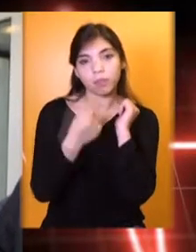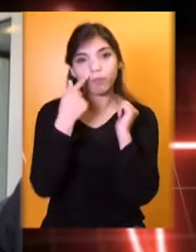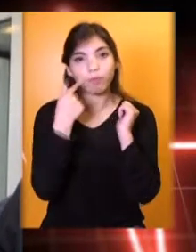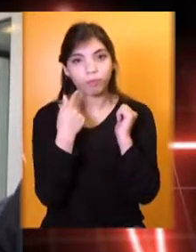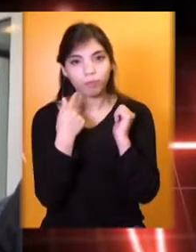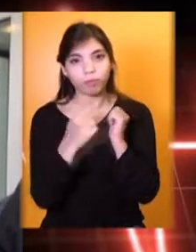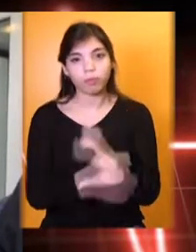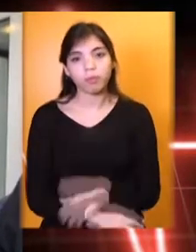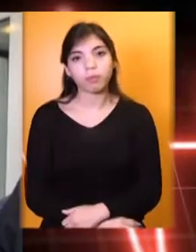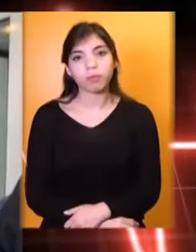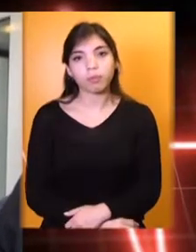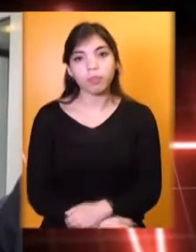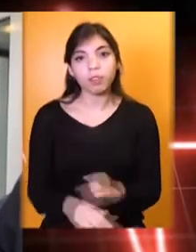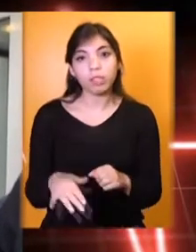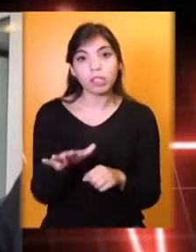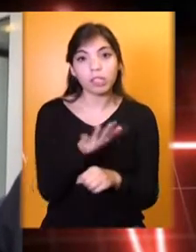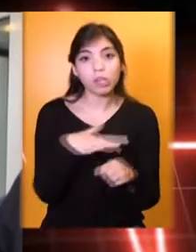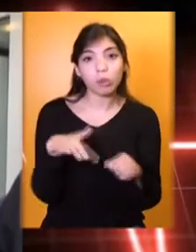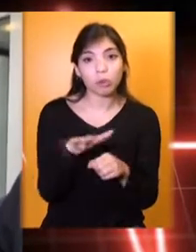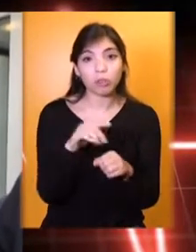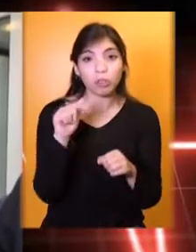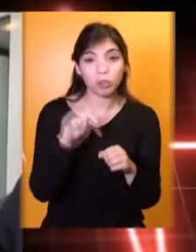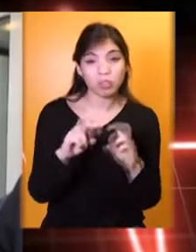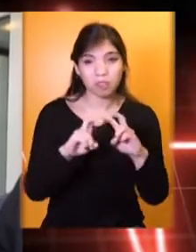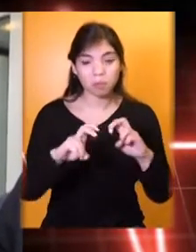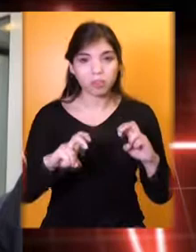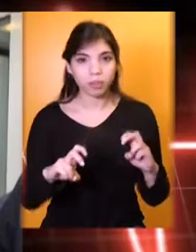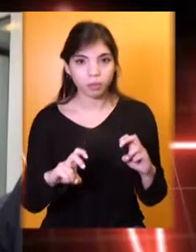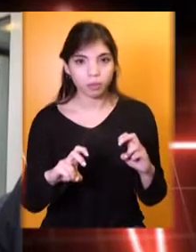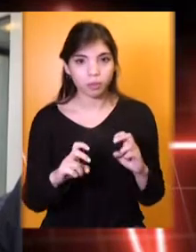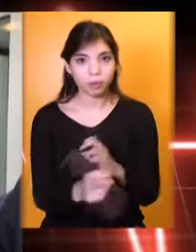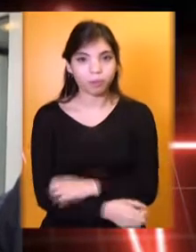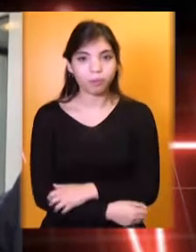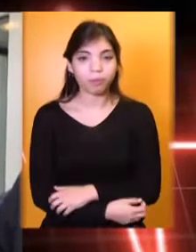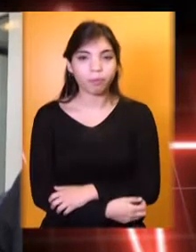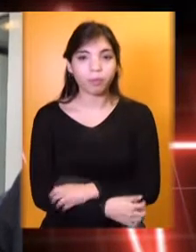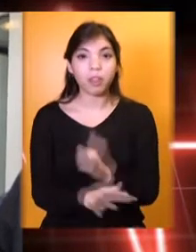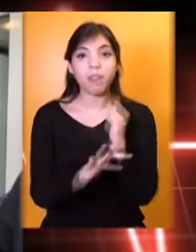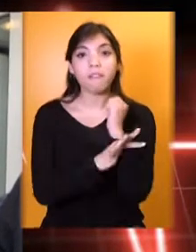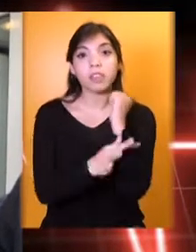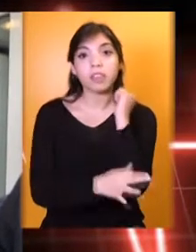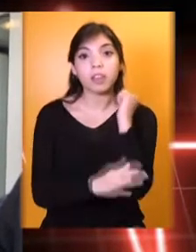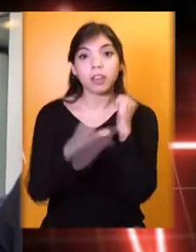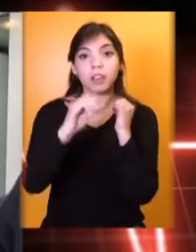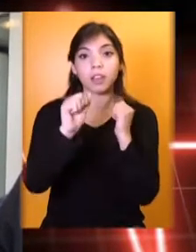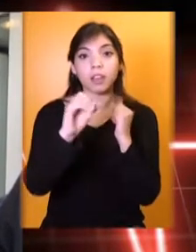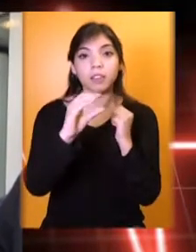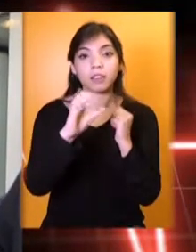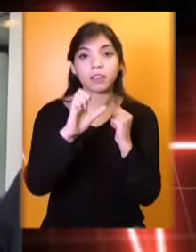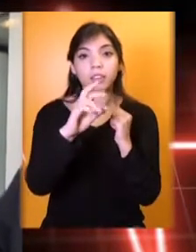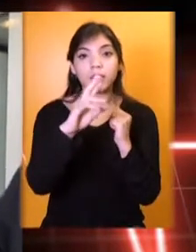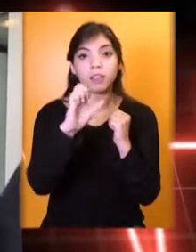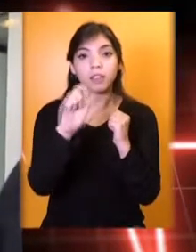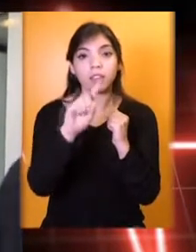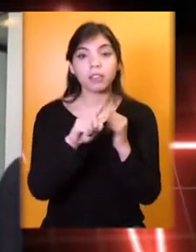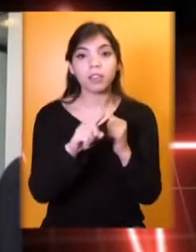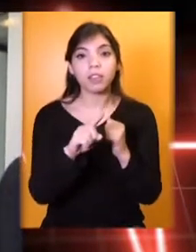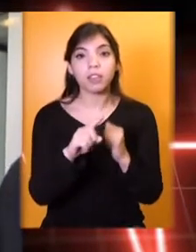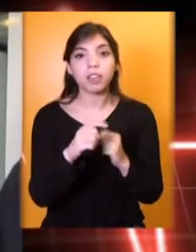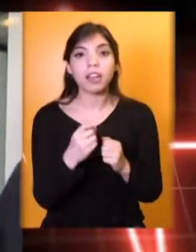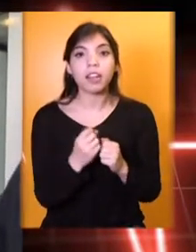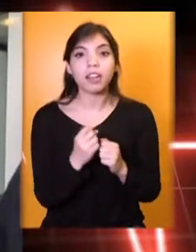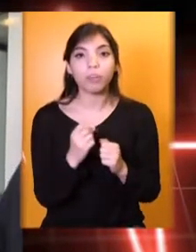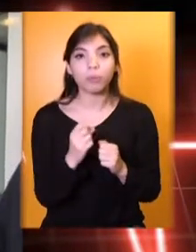y en el contexto de ese sumario administrativo el fiscal Cáceres presentó su renuncia voluntaria al cargo. Recién este